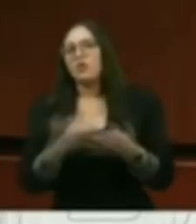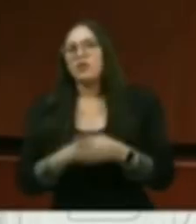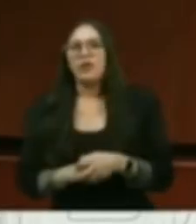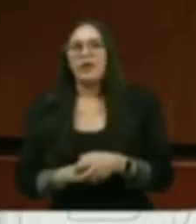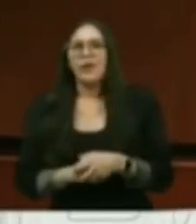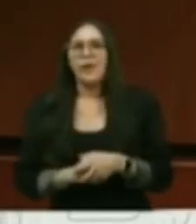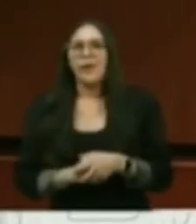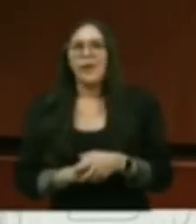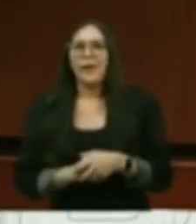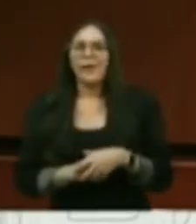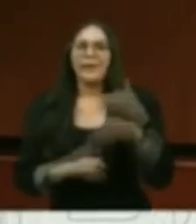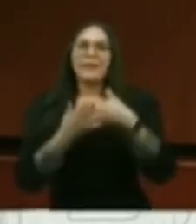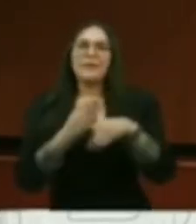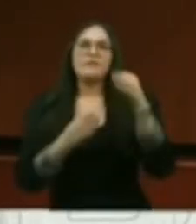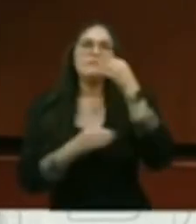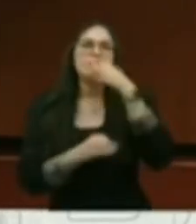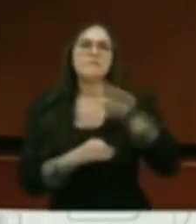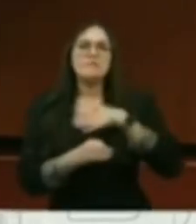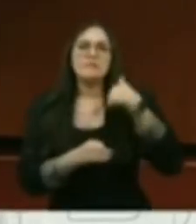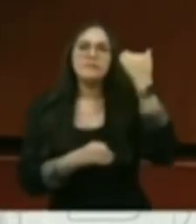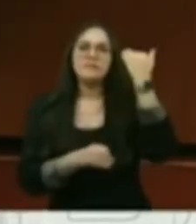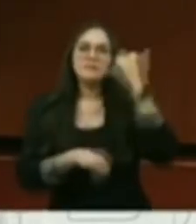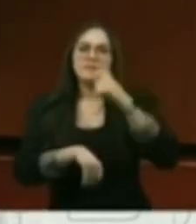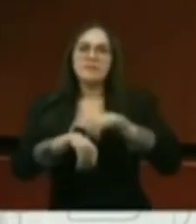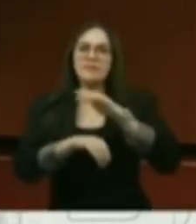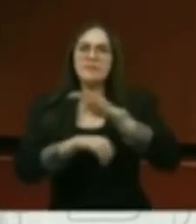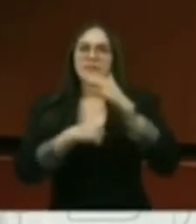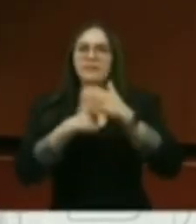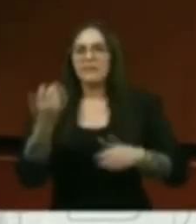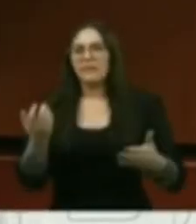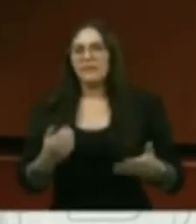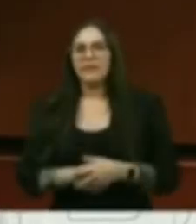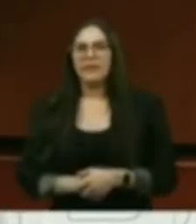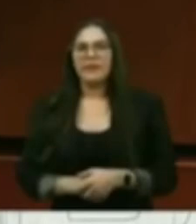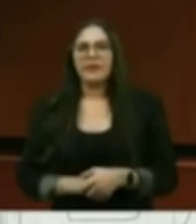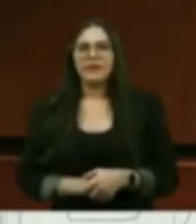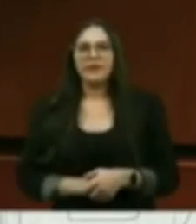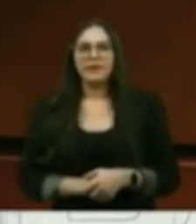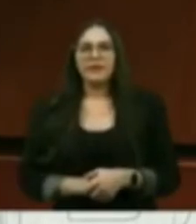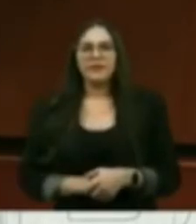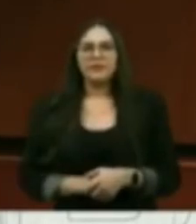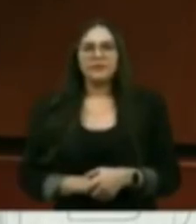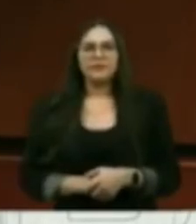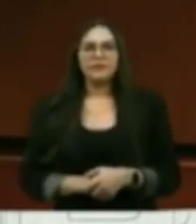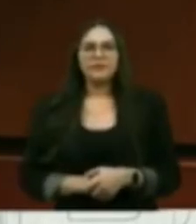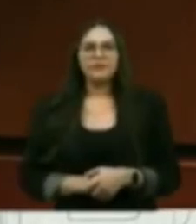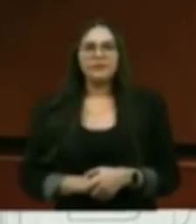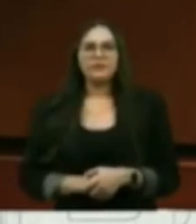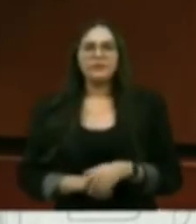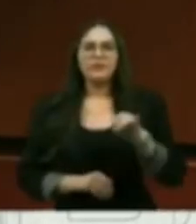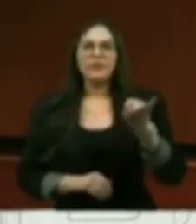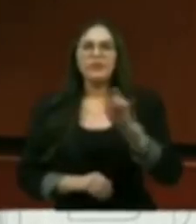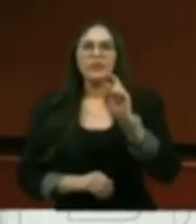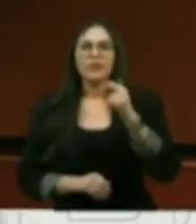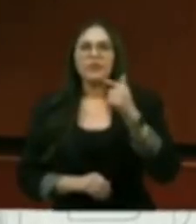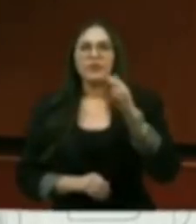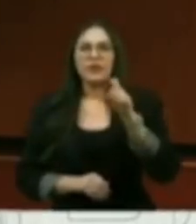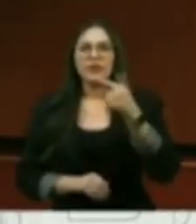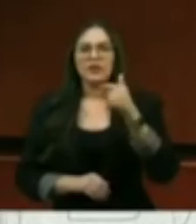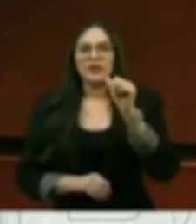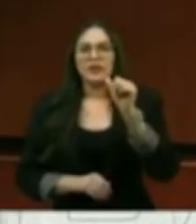me avisaron. Lo de Jorge Glass, que ya va corriendo mi reloj, lo de Jorge